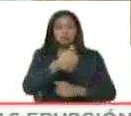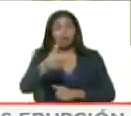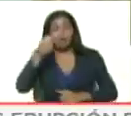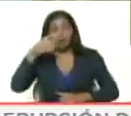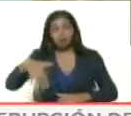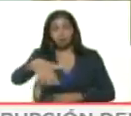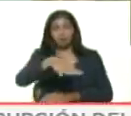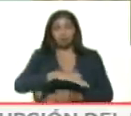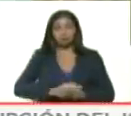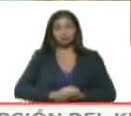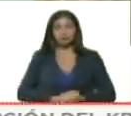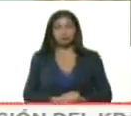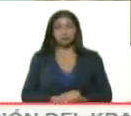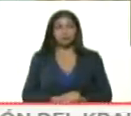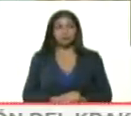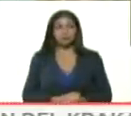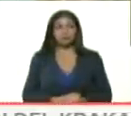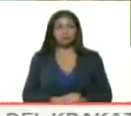pueblo.